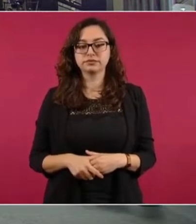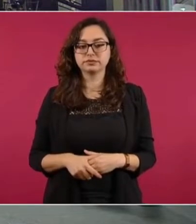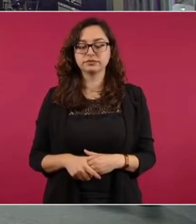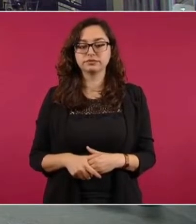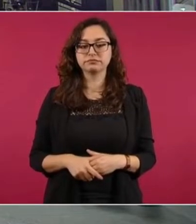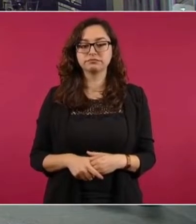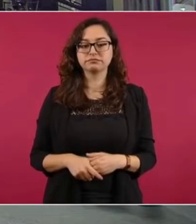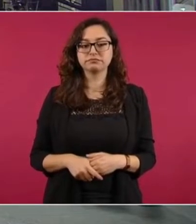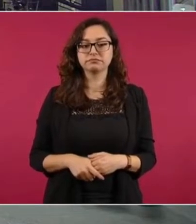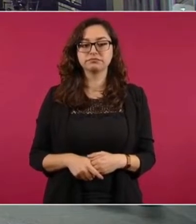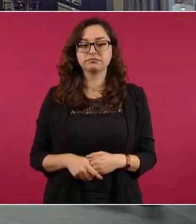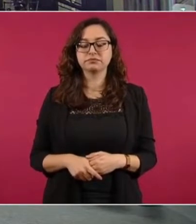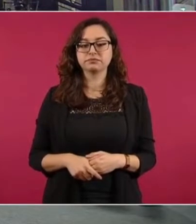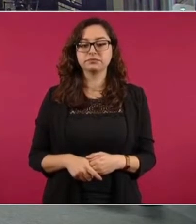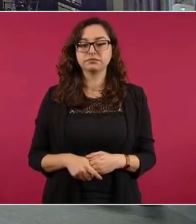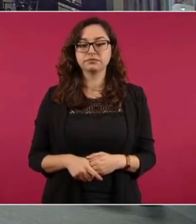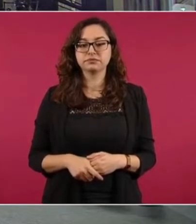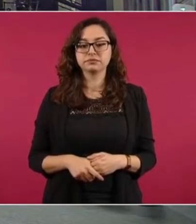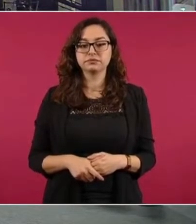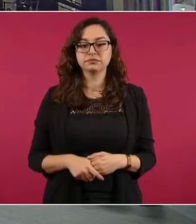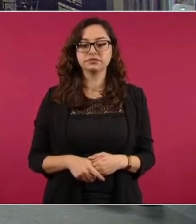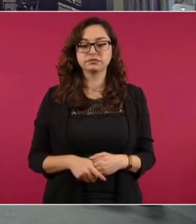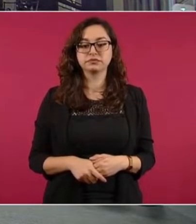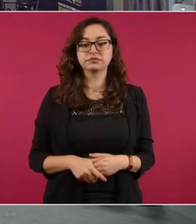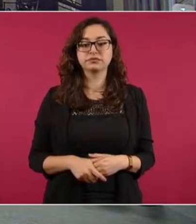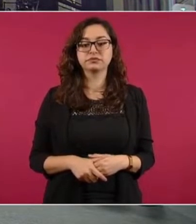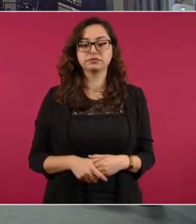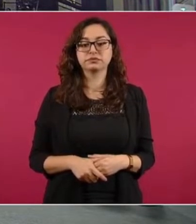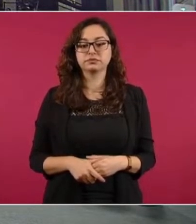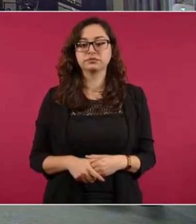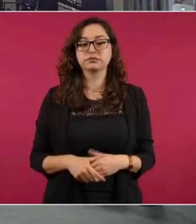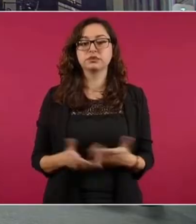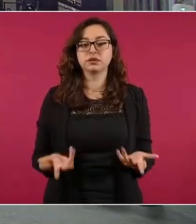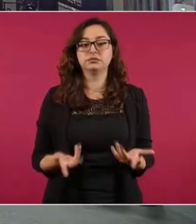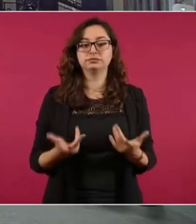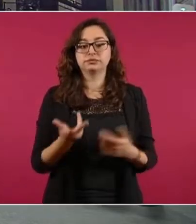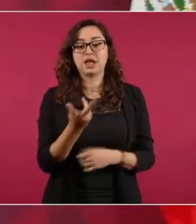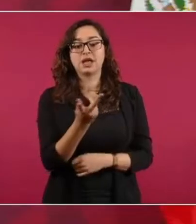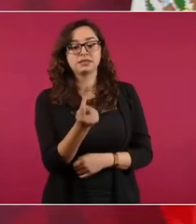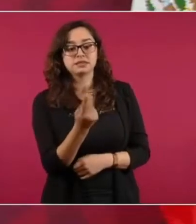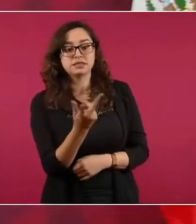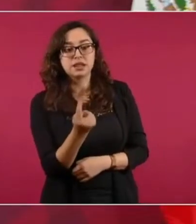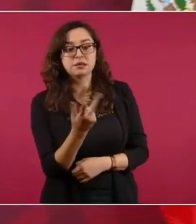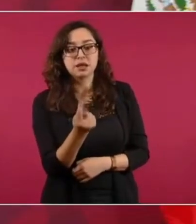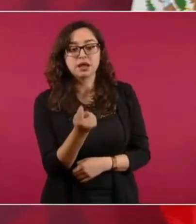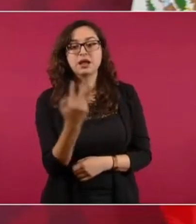Luego, en las mesas de análisis de los medios comerciales, esto sí es cierto,